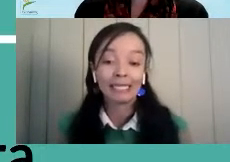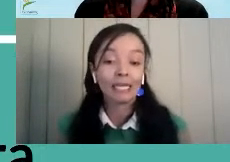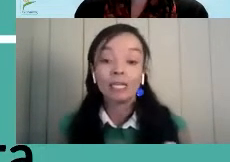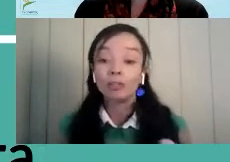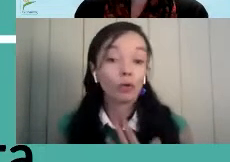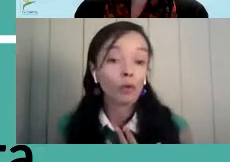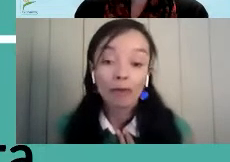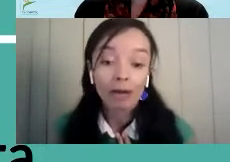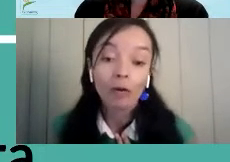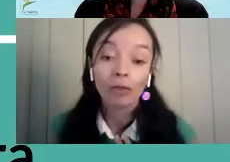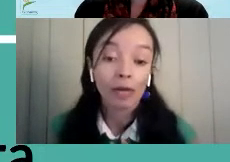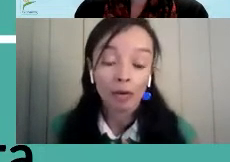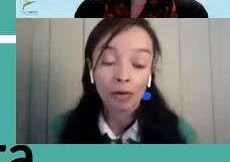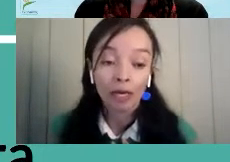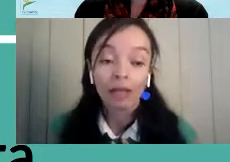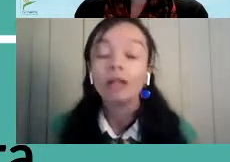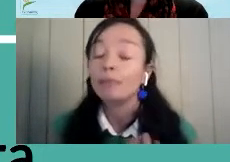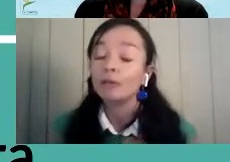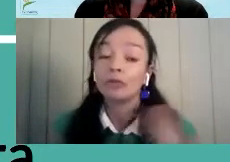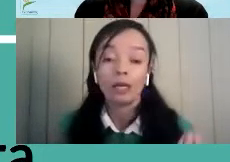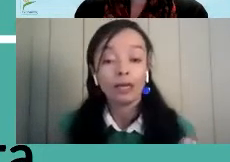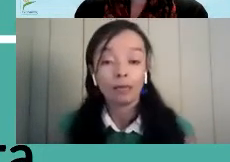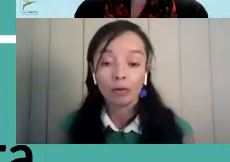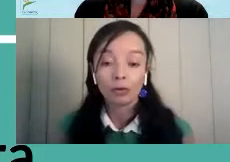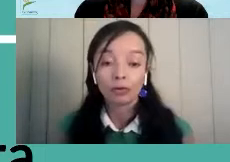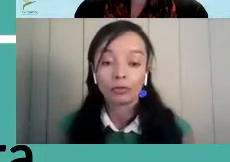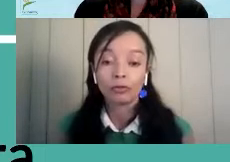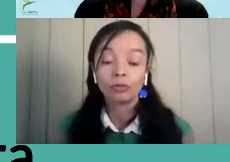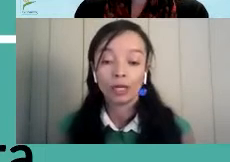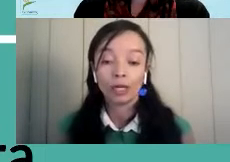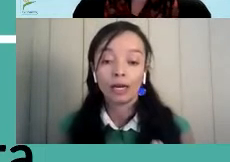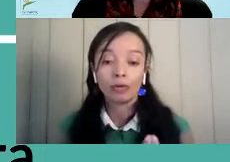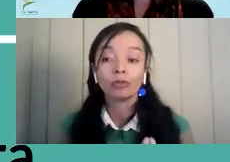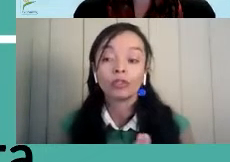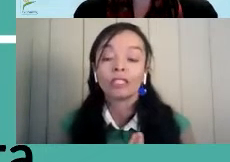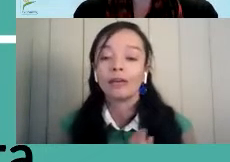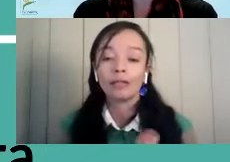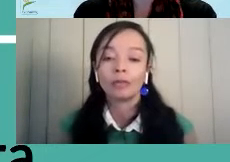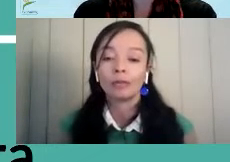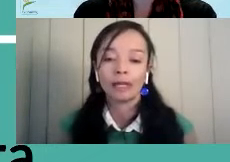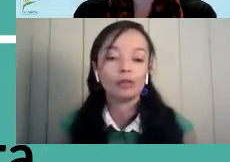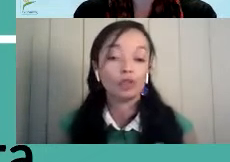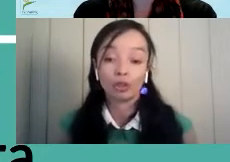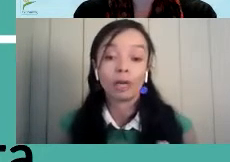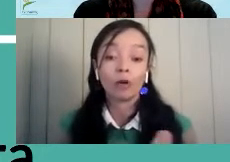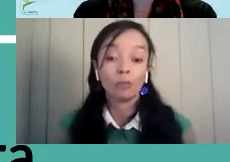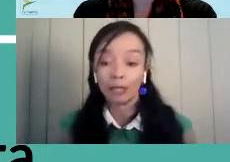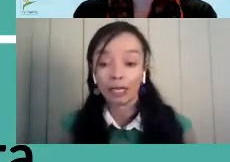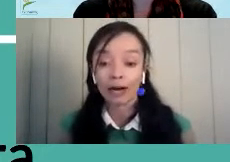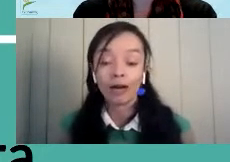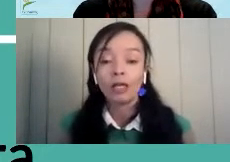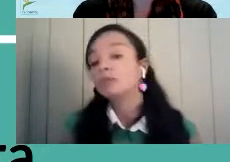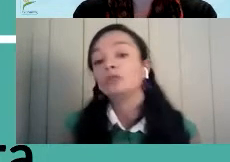Va a decir, yo no hablaba cuando era bebé, pero usted era mi voz. Usted era la voz. Usted estaba interpretando. Yo ya me